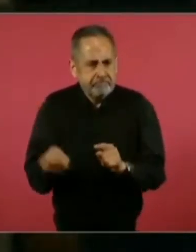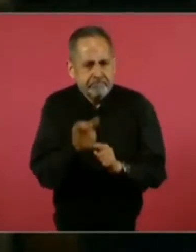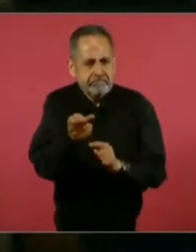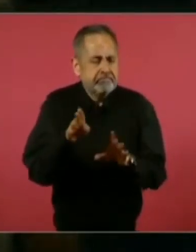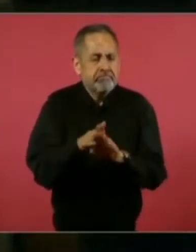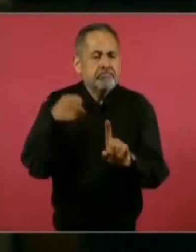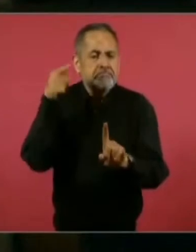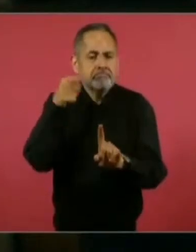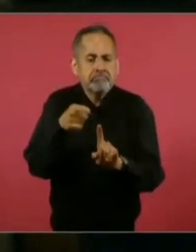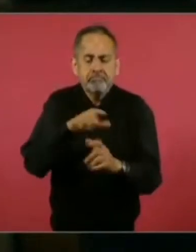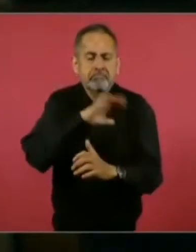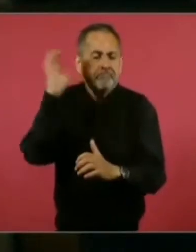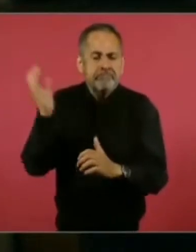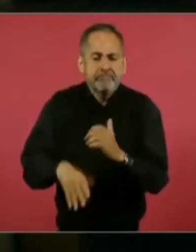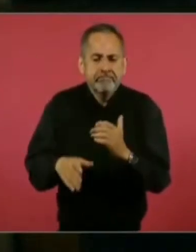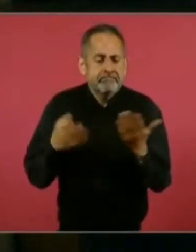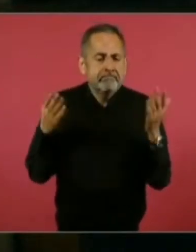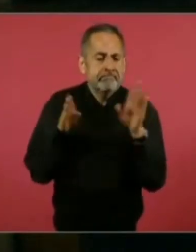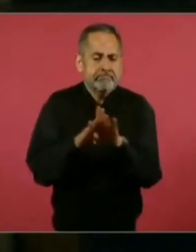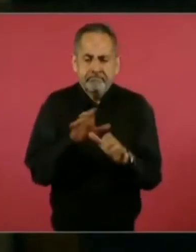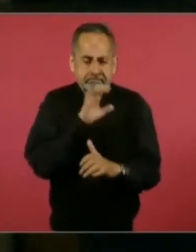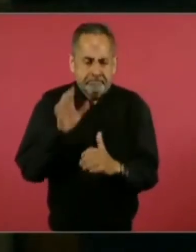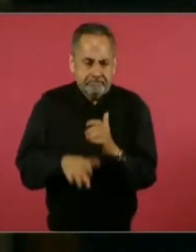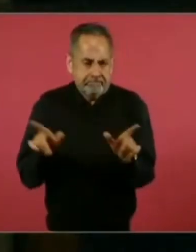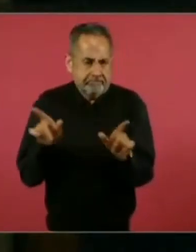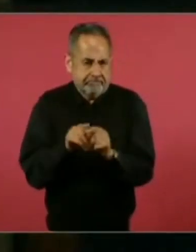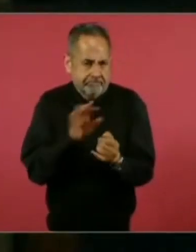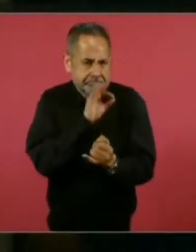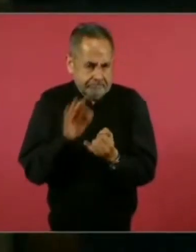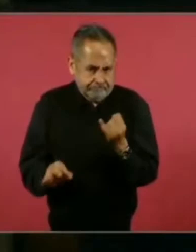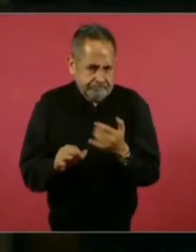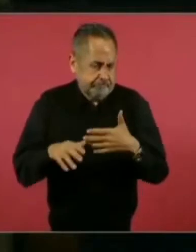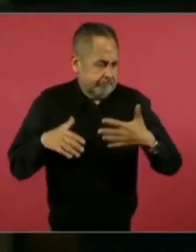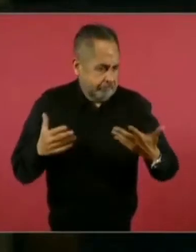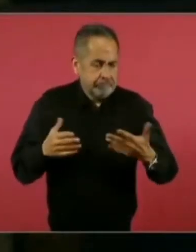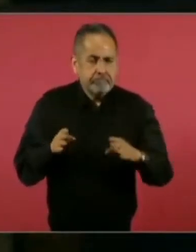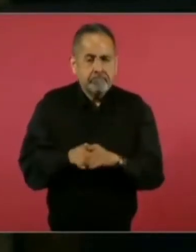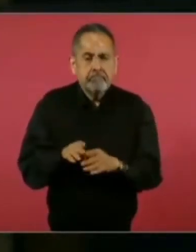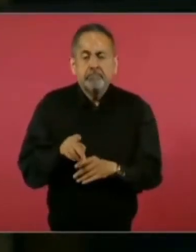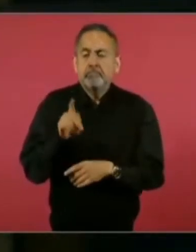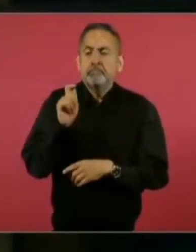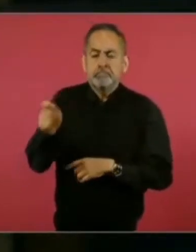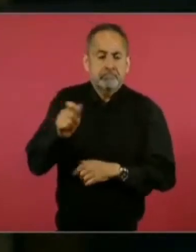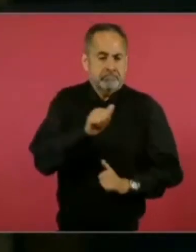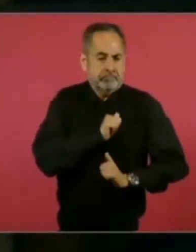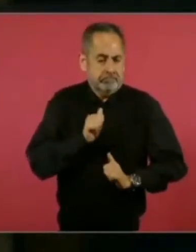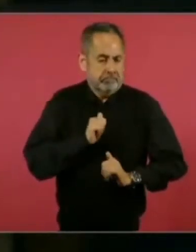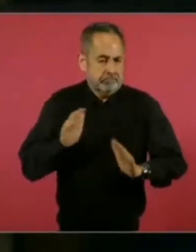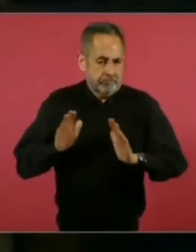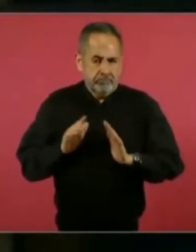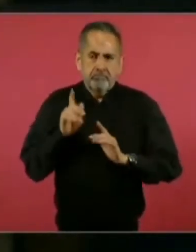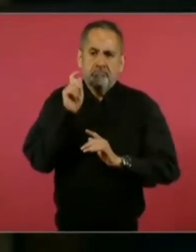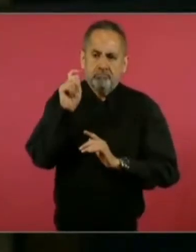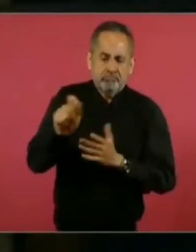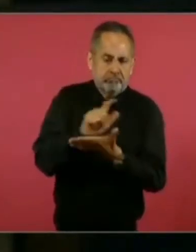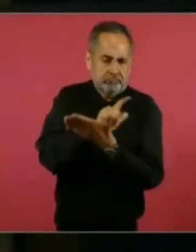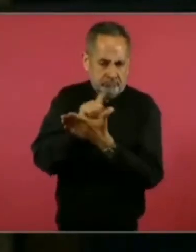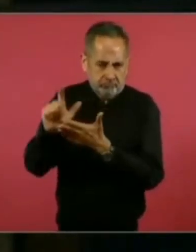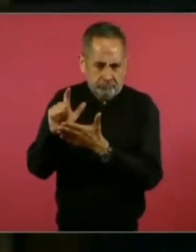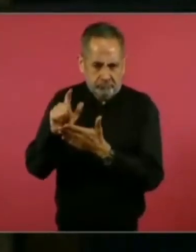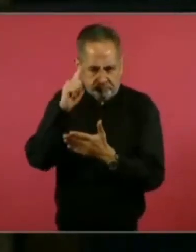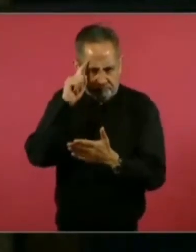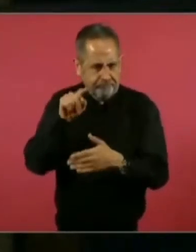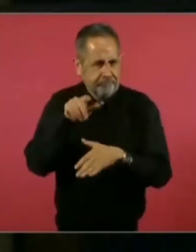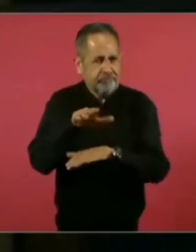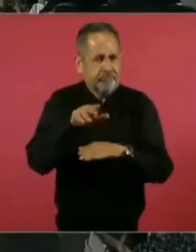si así cierra el sexenio, ya considerando usted que el ejército como institución queda exonerado del